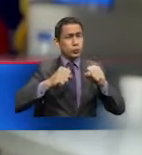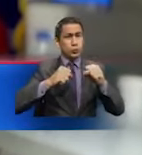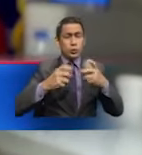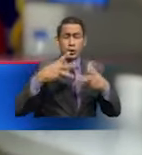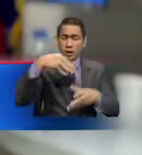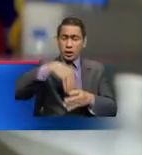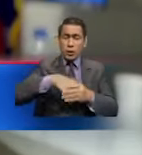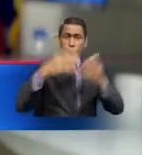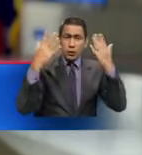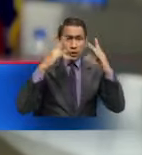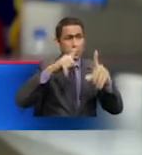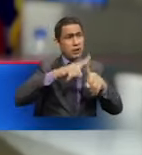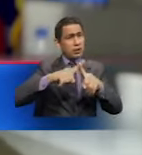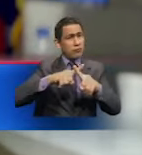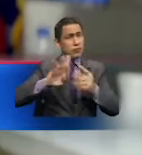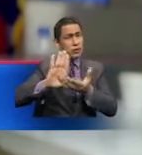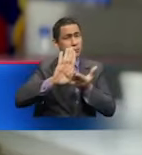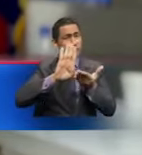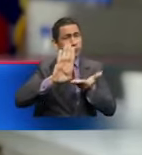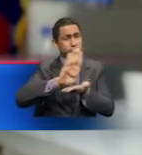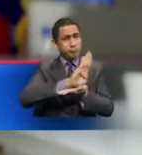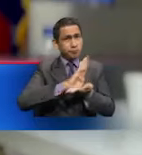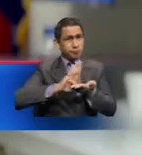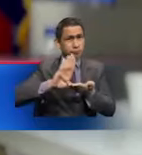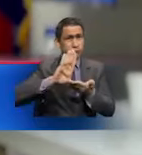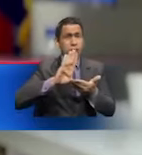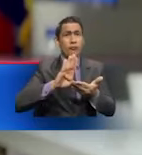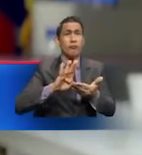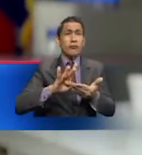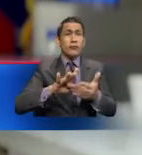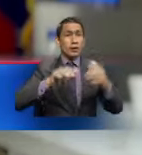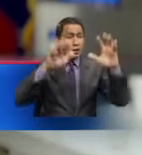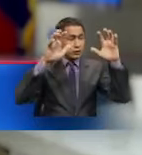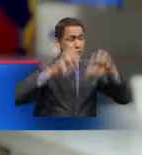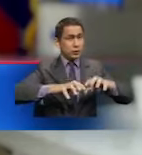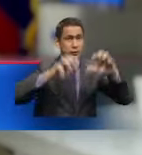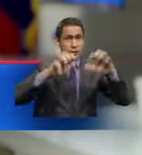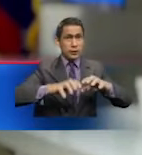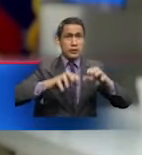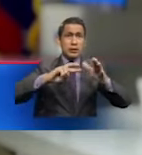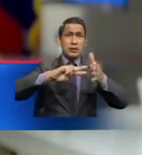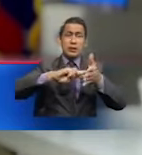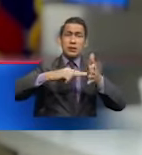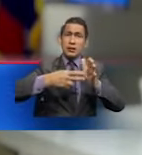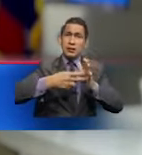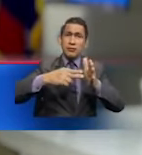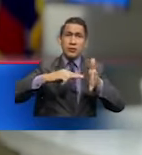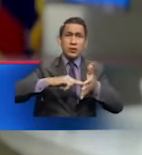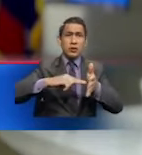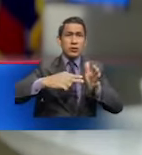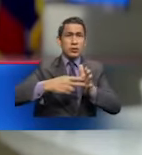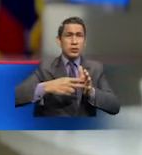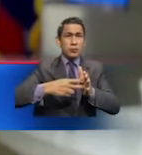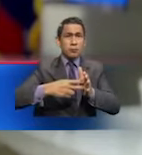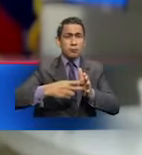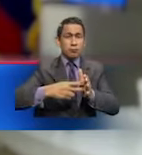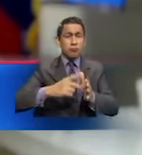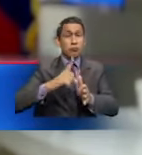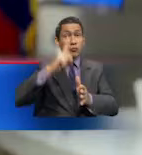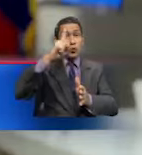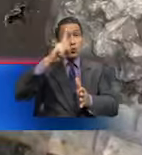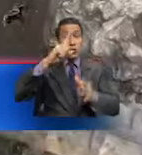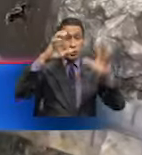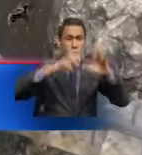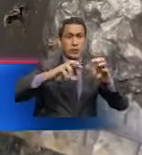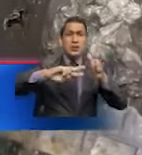en varios sectores. Esta cantidad de lluvia, para ponerla en contexto, es lo que representaría más o menos una lluvia de todo el mes de febrero